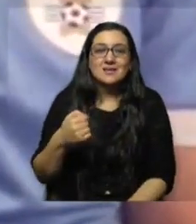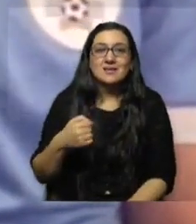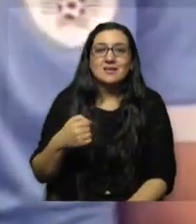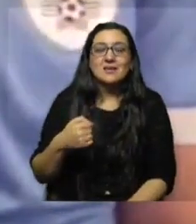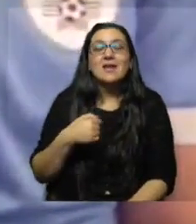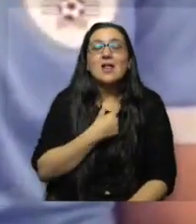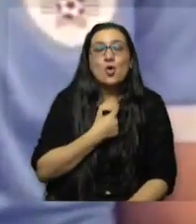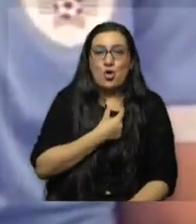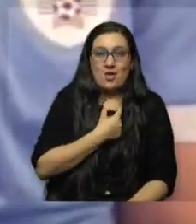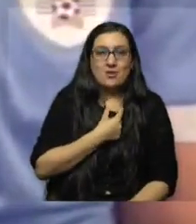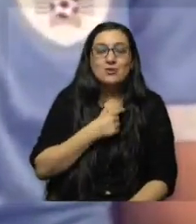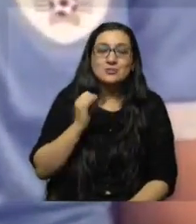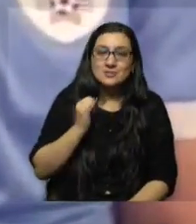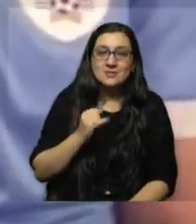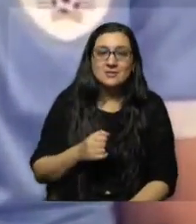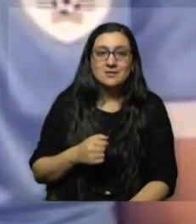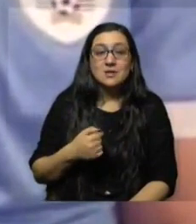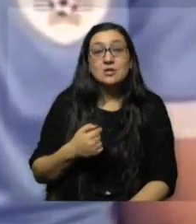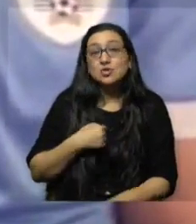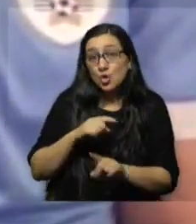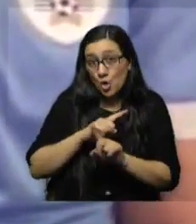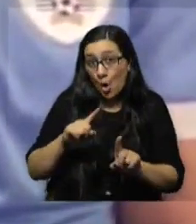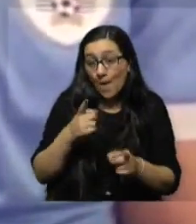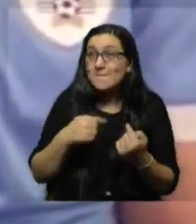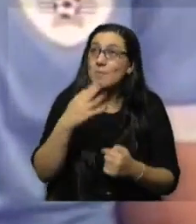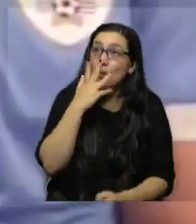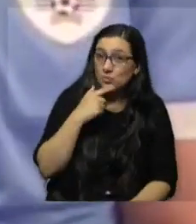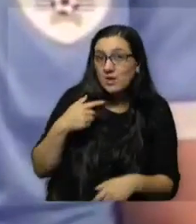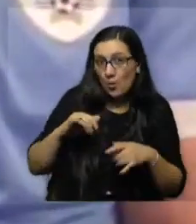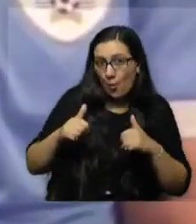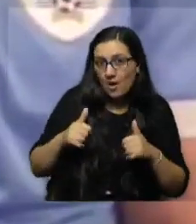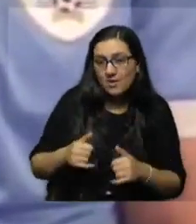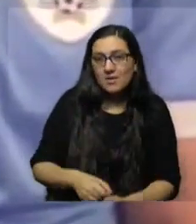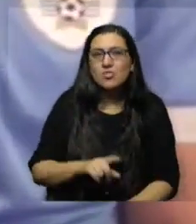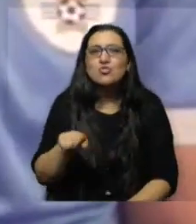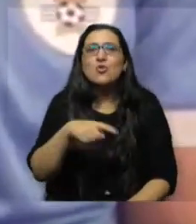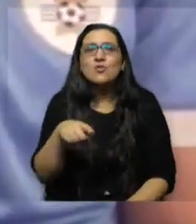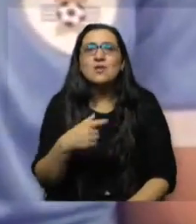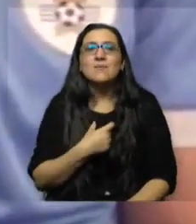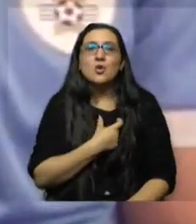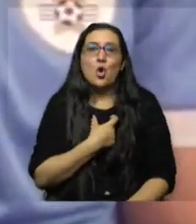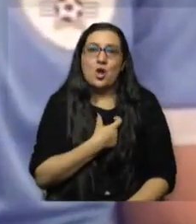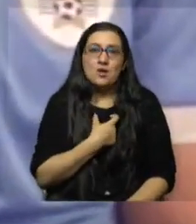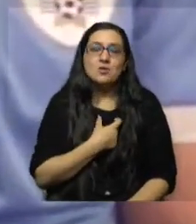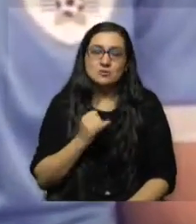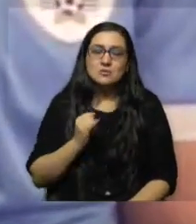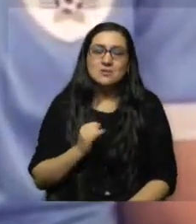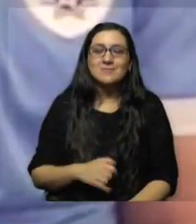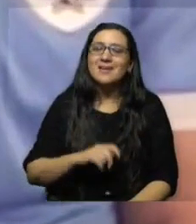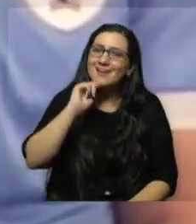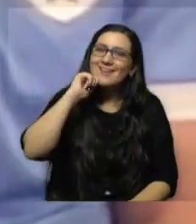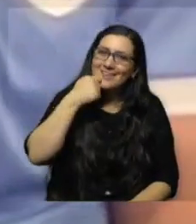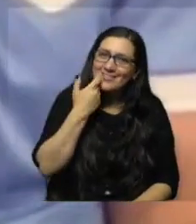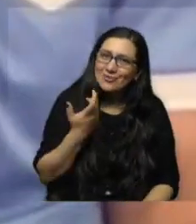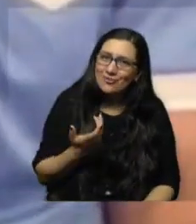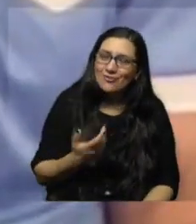colegio. No, pero no sé. ¿En dónde? En el colegio jugamos. En el colegio, qué lindo. ¿Y lo